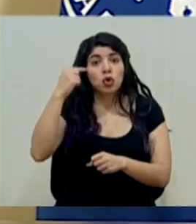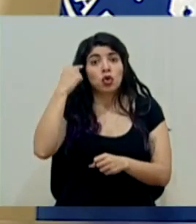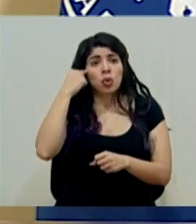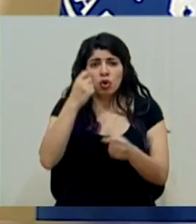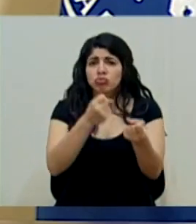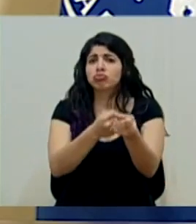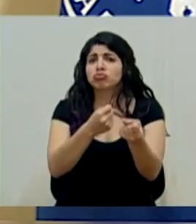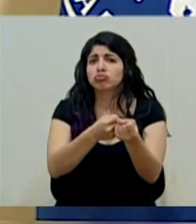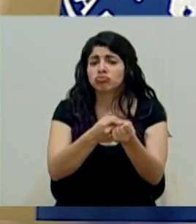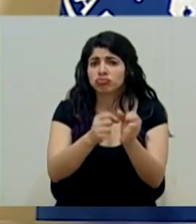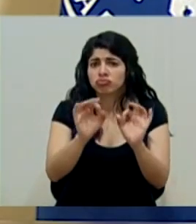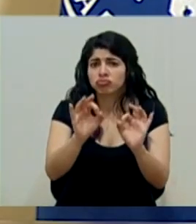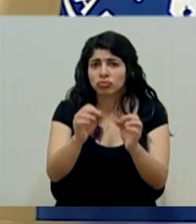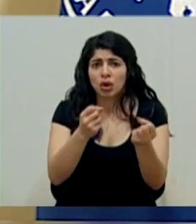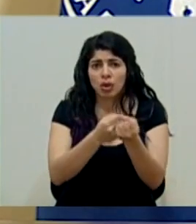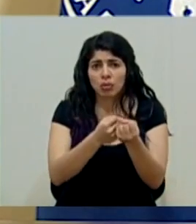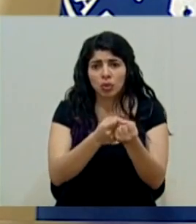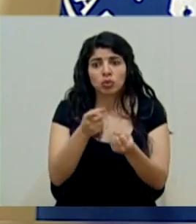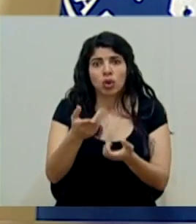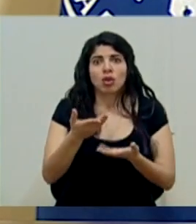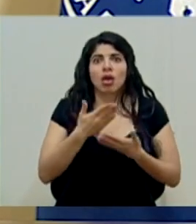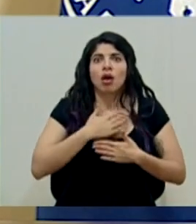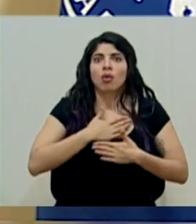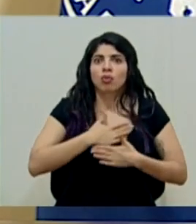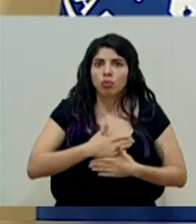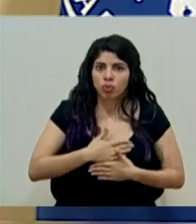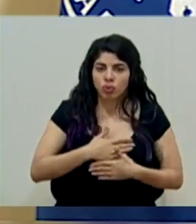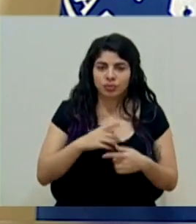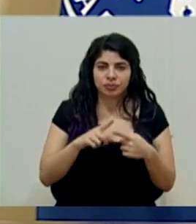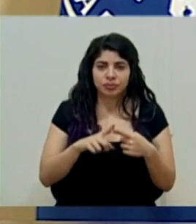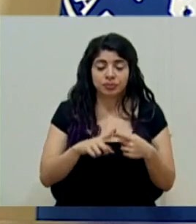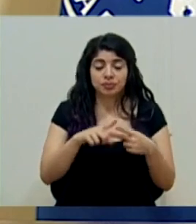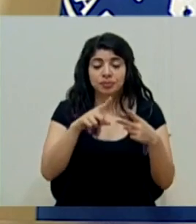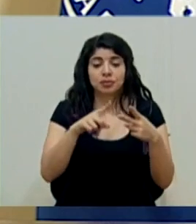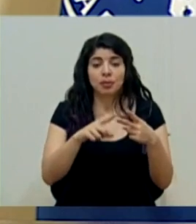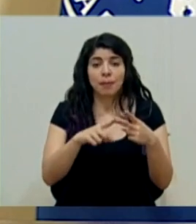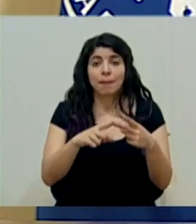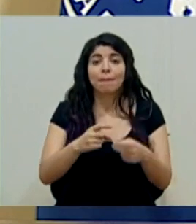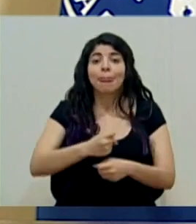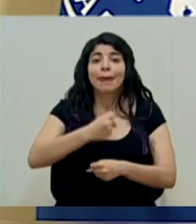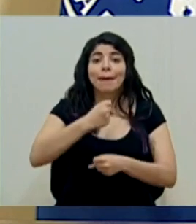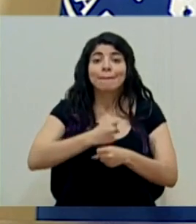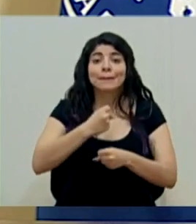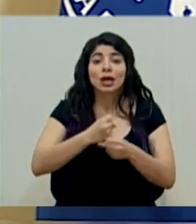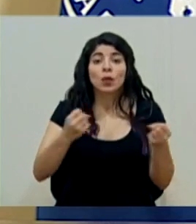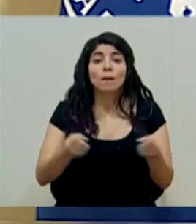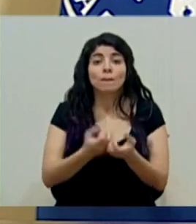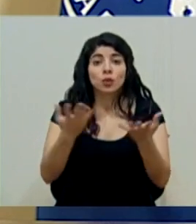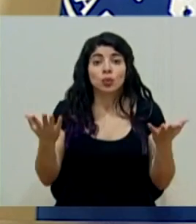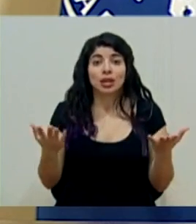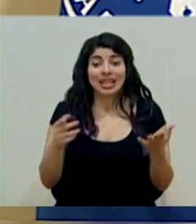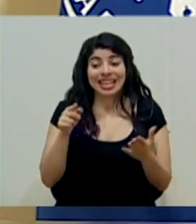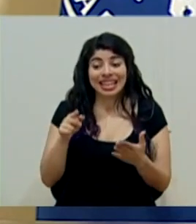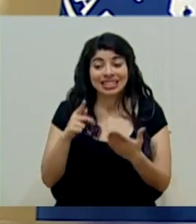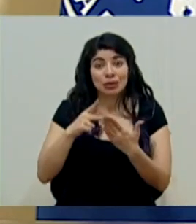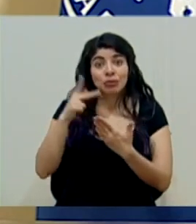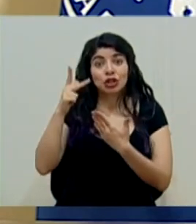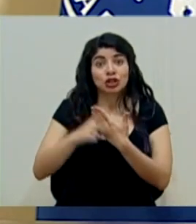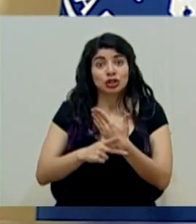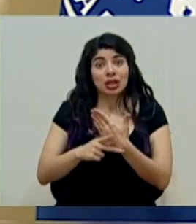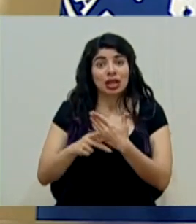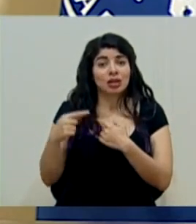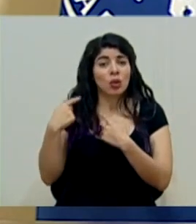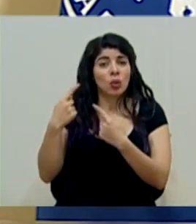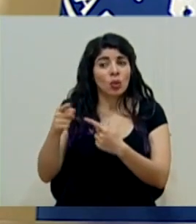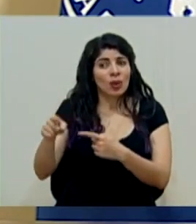lo apoya absolutamente, y eso nos dará un respiro. El empleo público, proyecto de ley que está ahí,